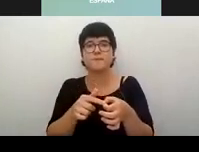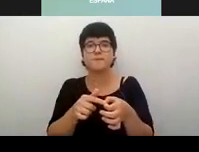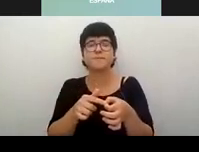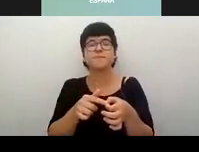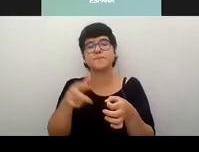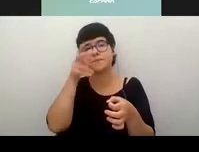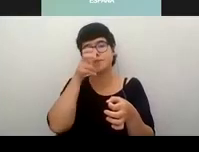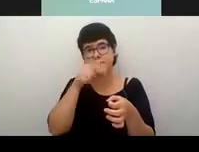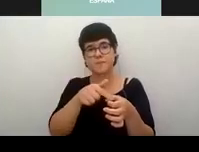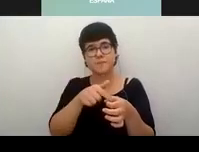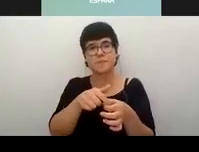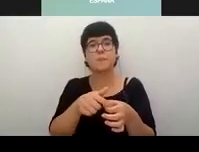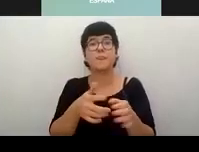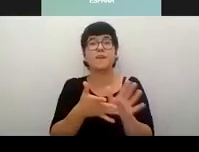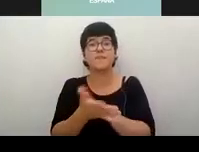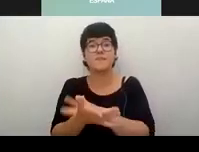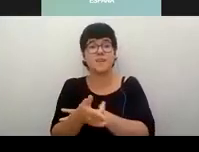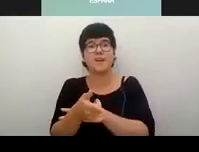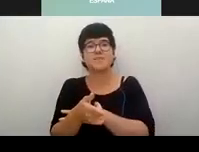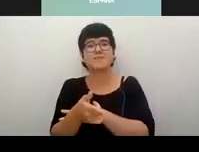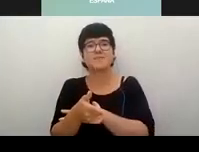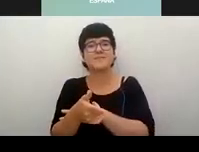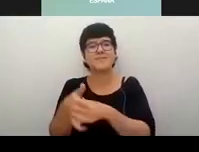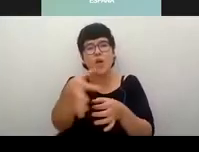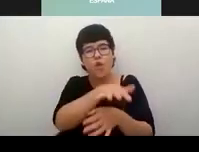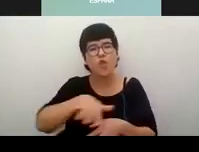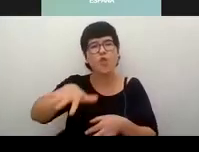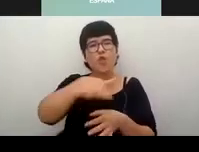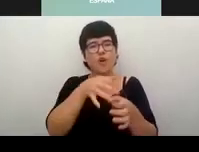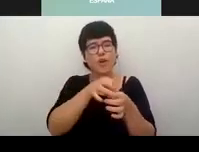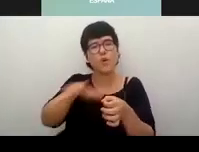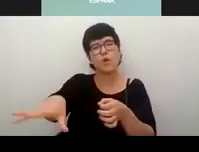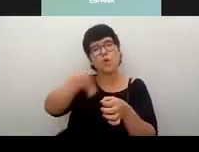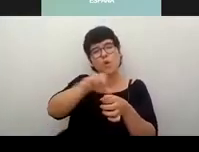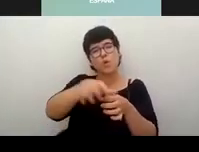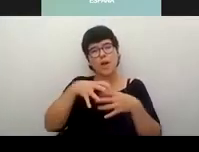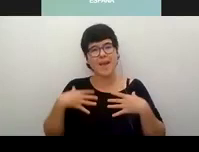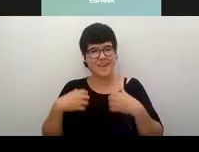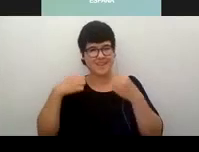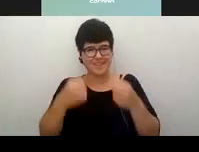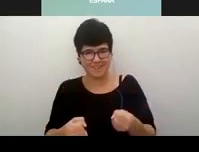célula. Es la parte donde se obtiene la energía que va a utilizar esa célula,